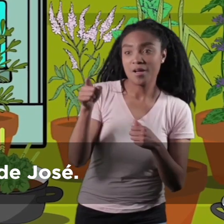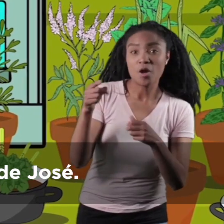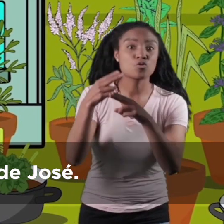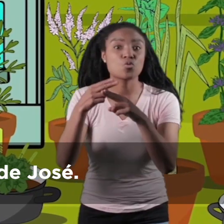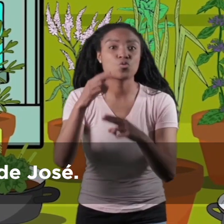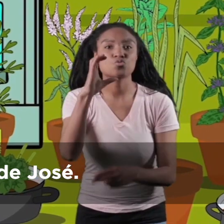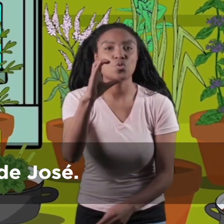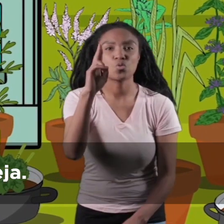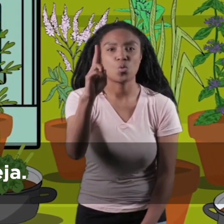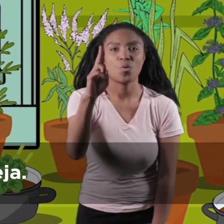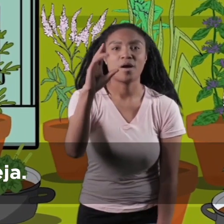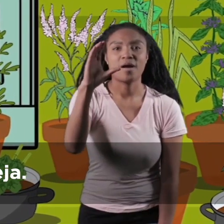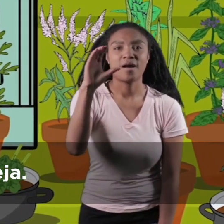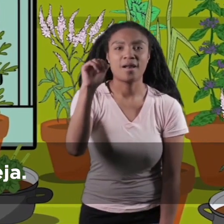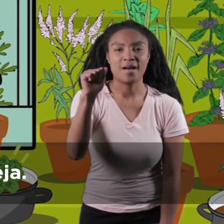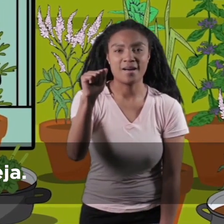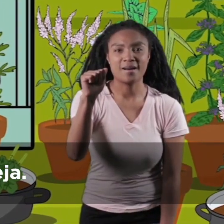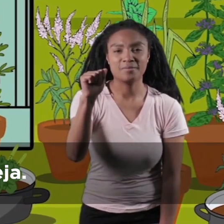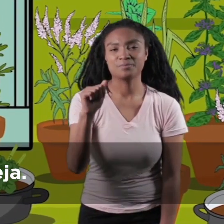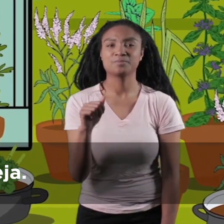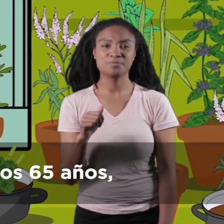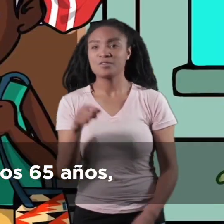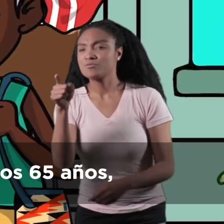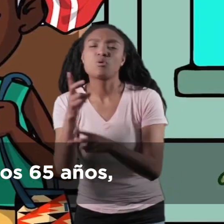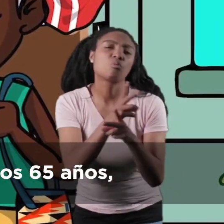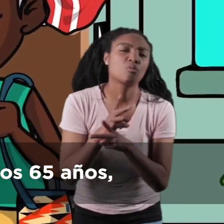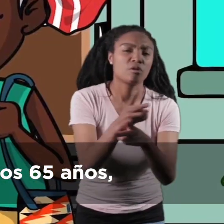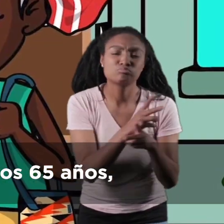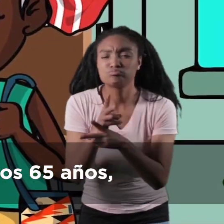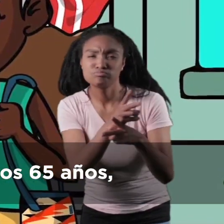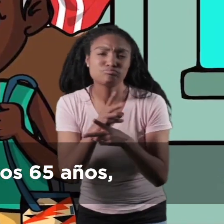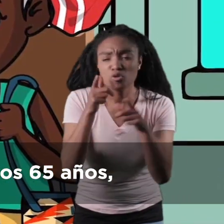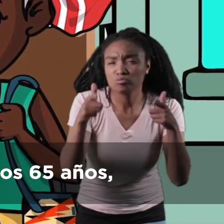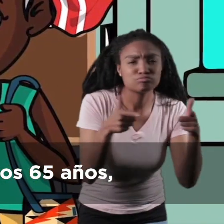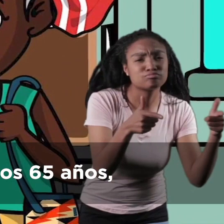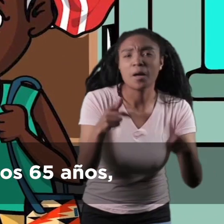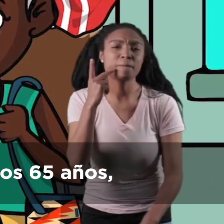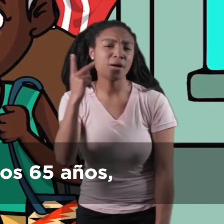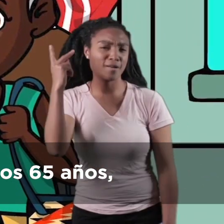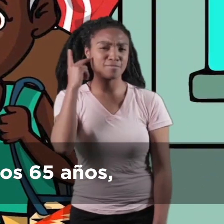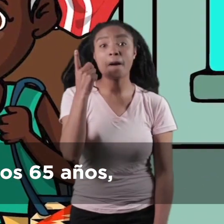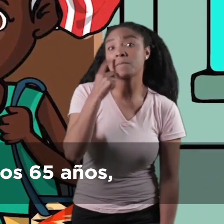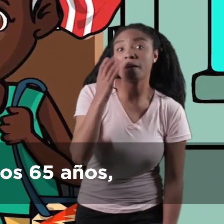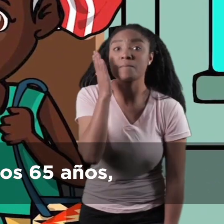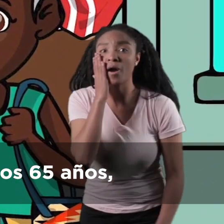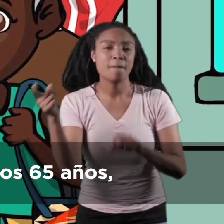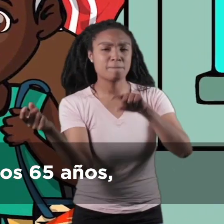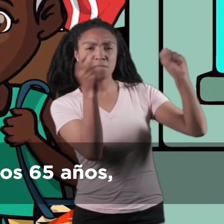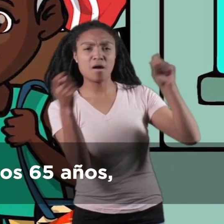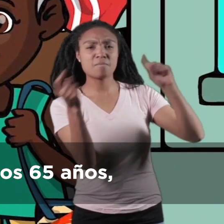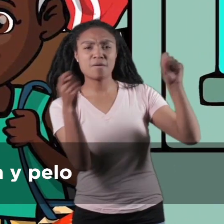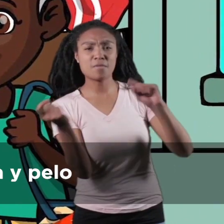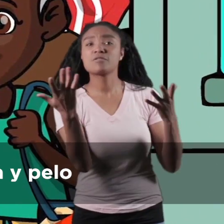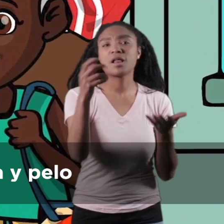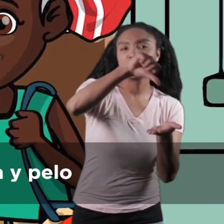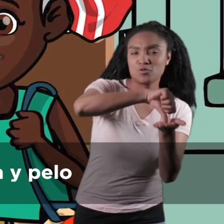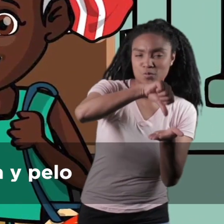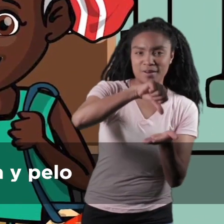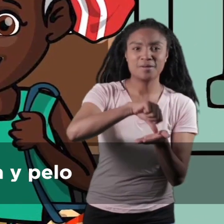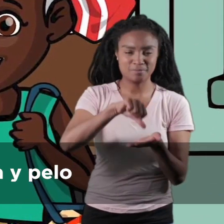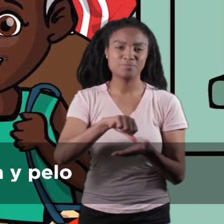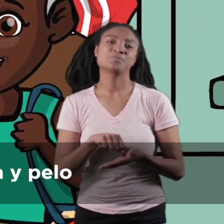los estudios de José, el hijo mayor de la pareja. Doña Cuca era una mujer de unos 65 años, de